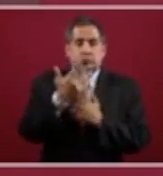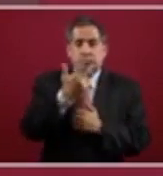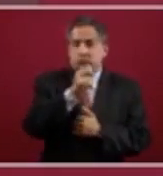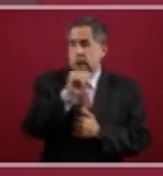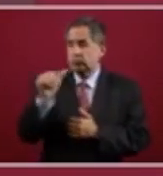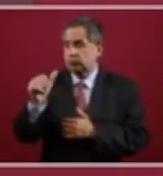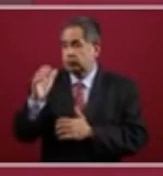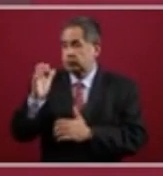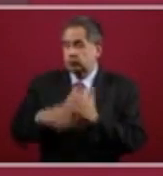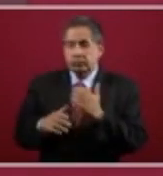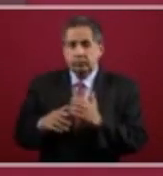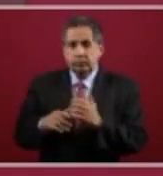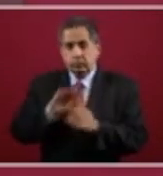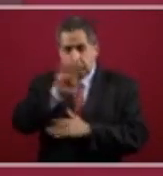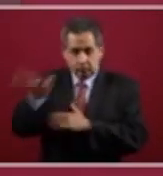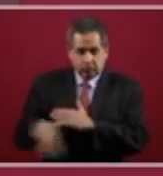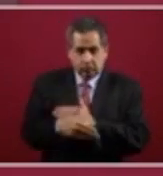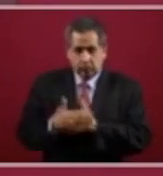en un hospital.